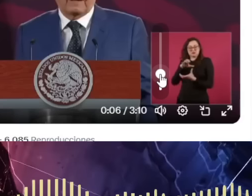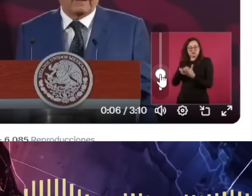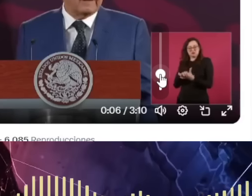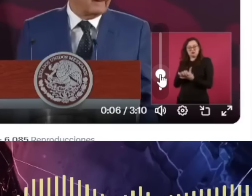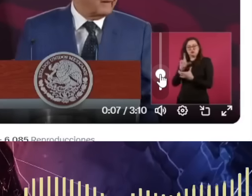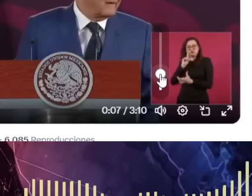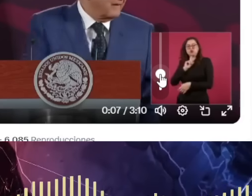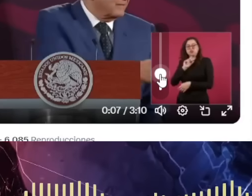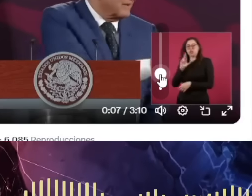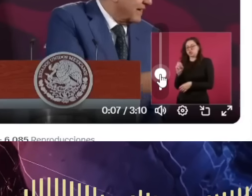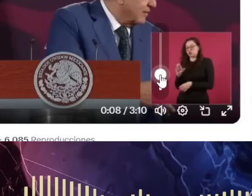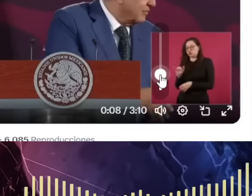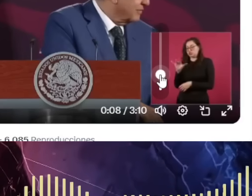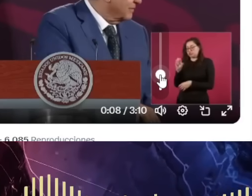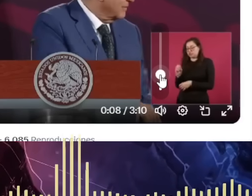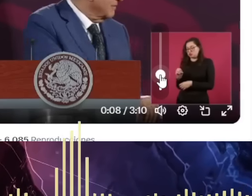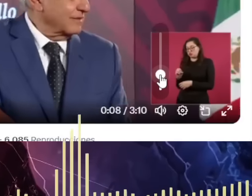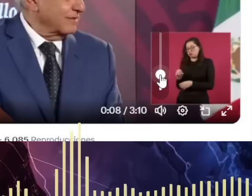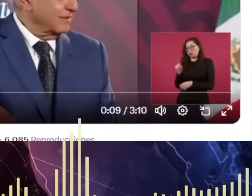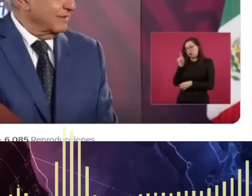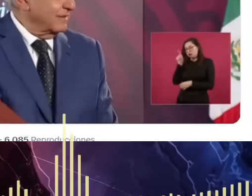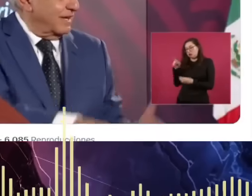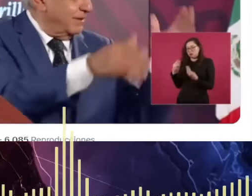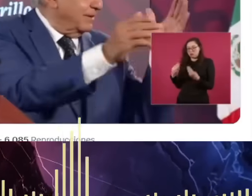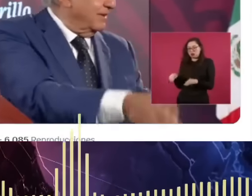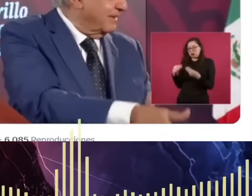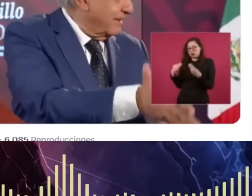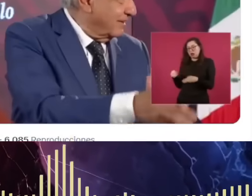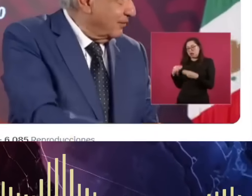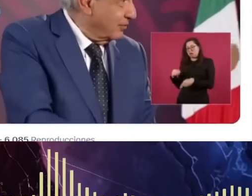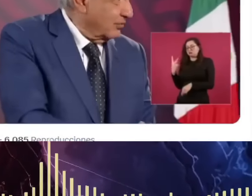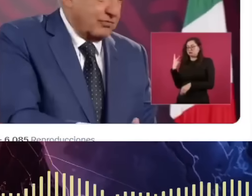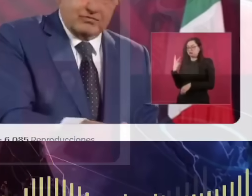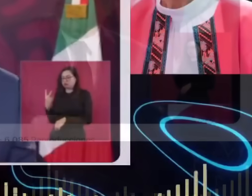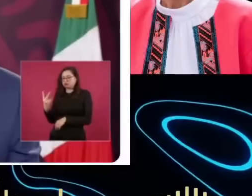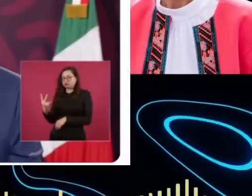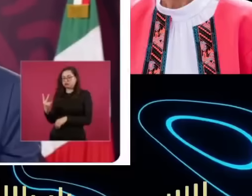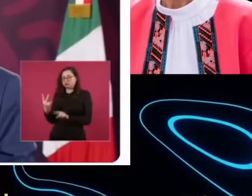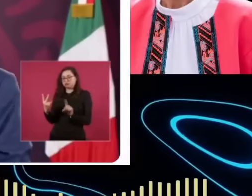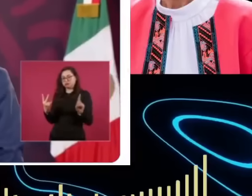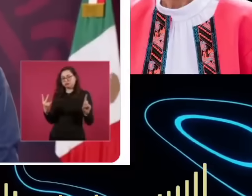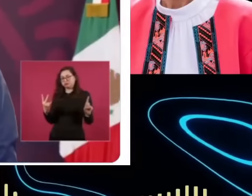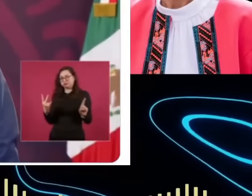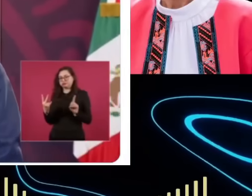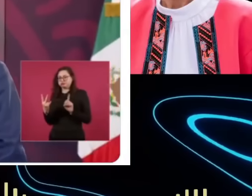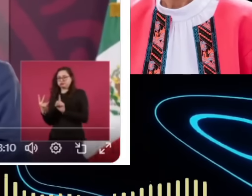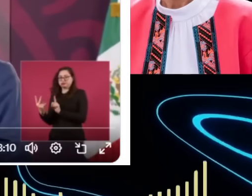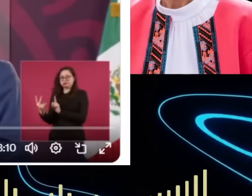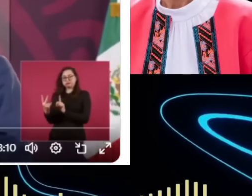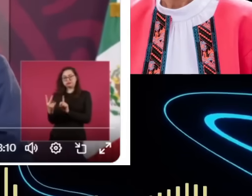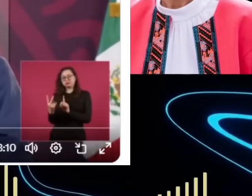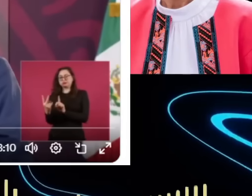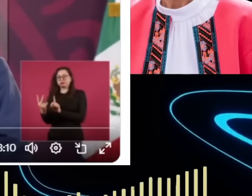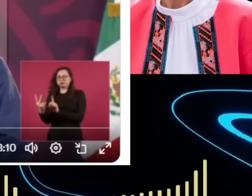a el mercado y iban detrás de nosotros